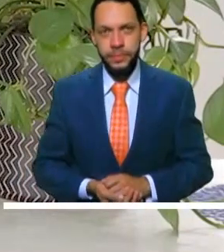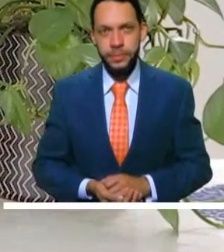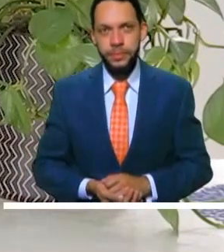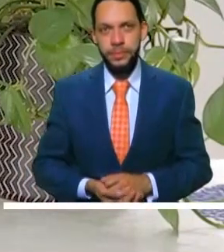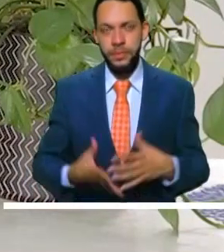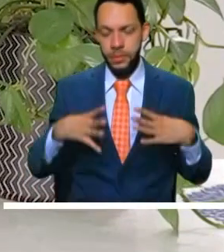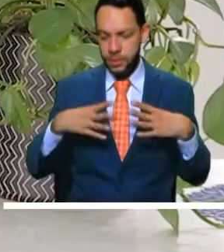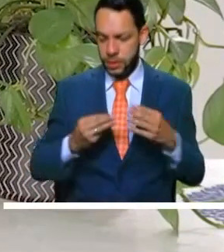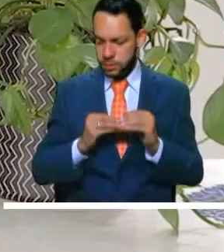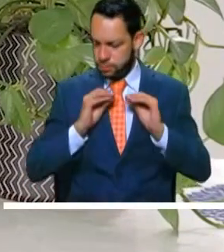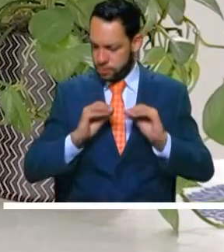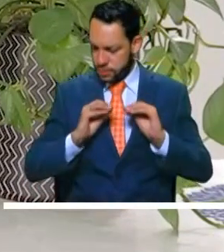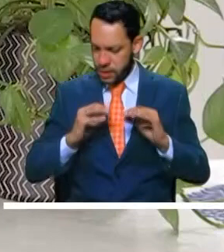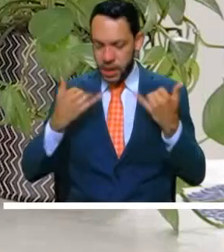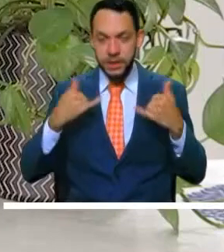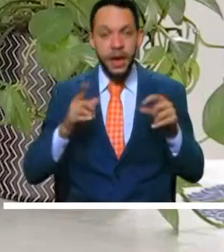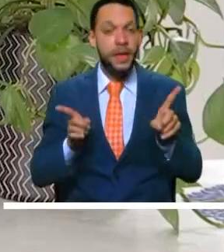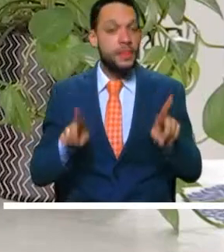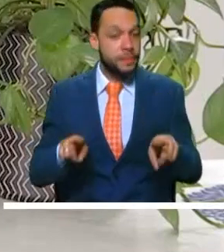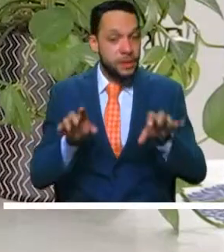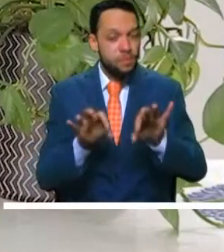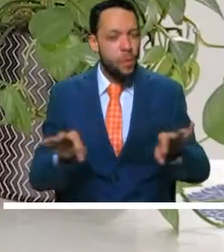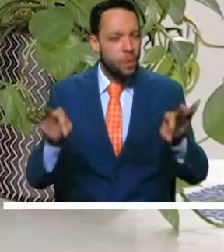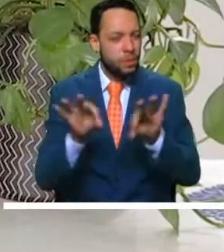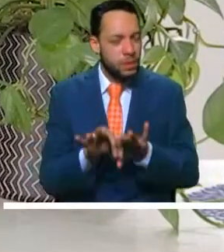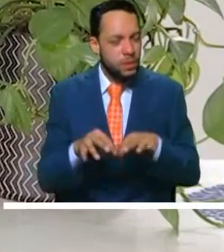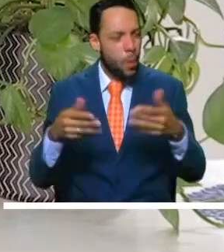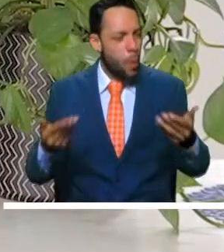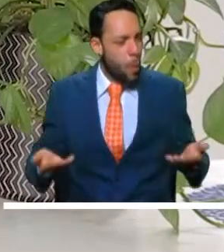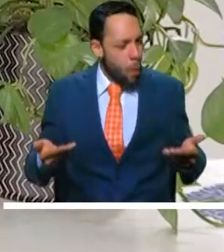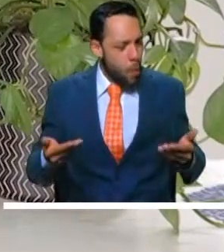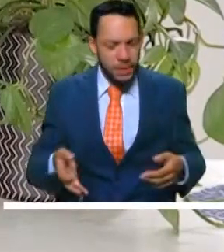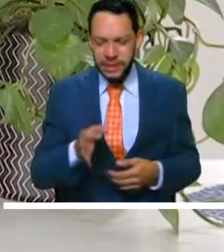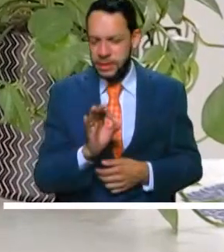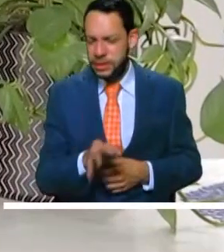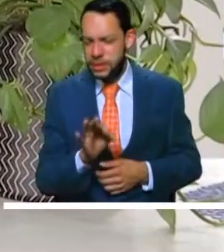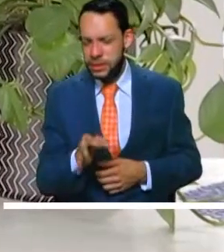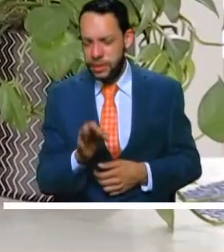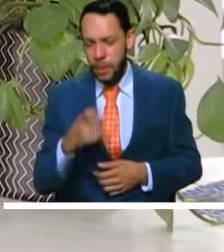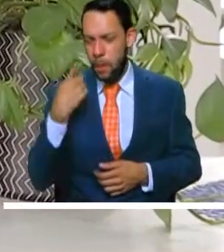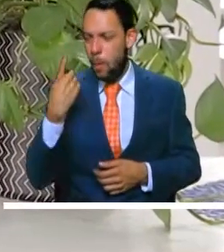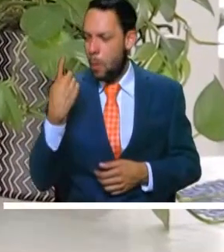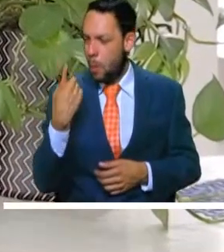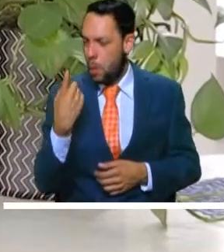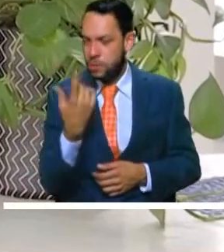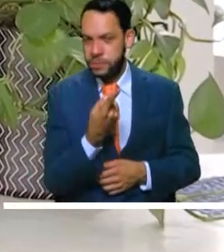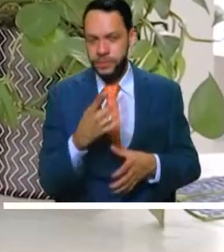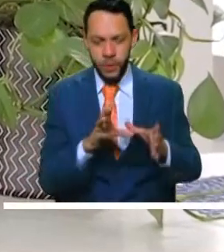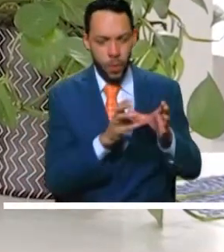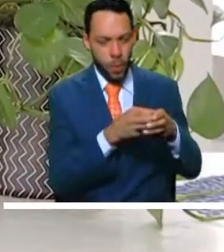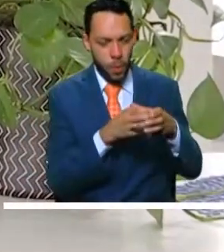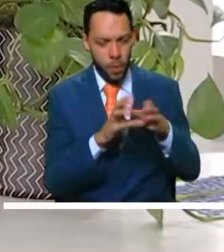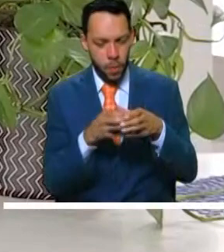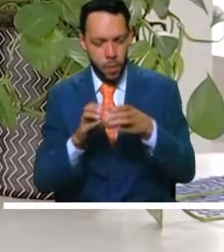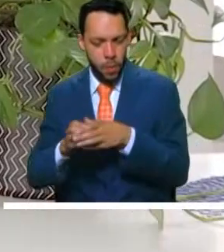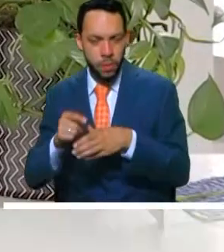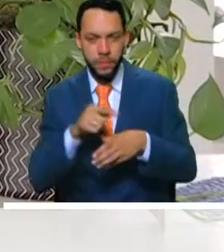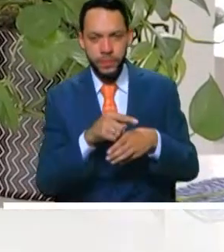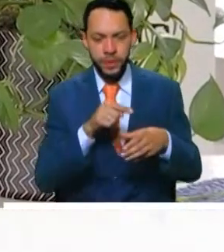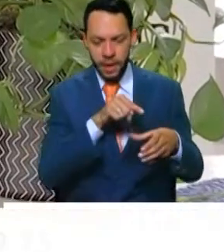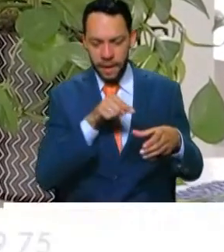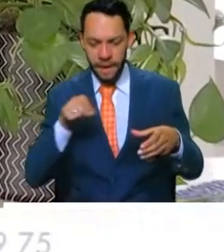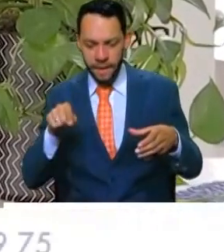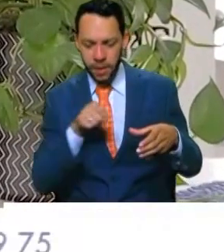Como estamos hablando, también la importancia de que siempre se busque que sean todos los grupos de